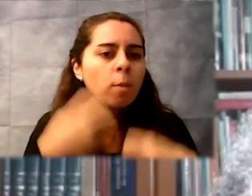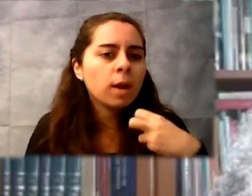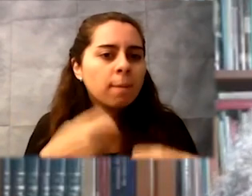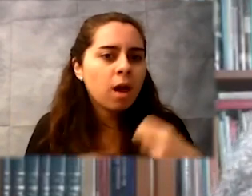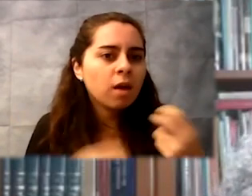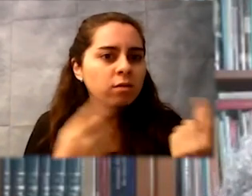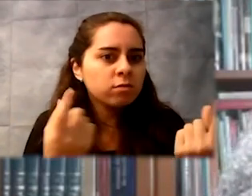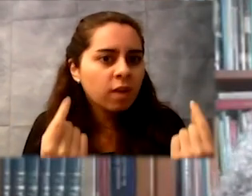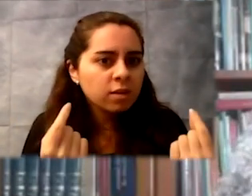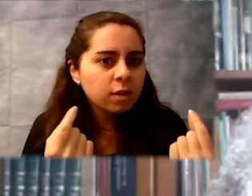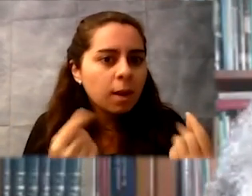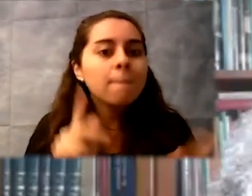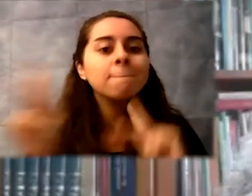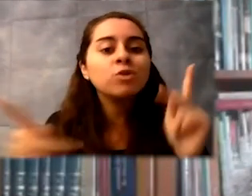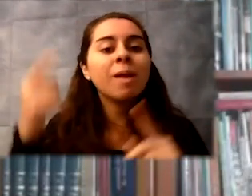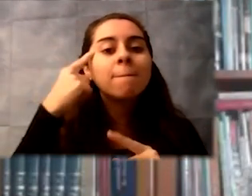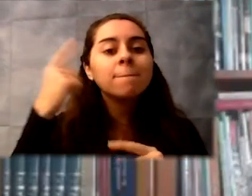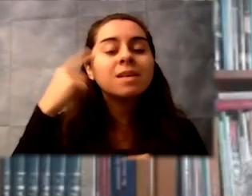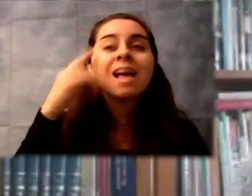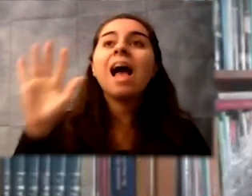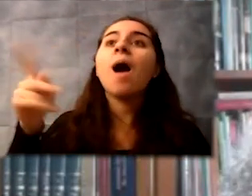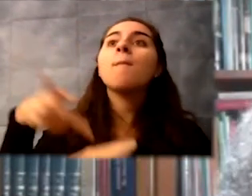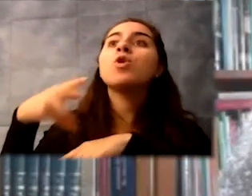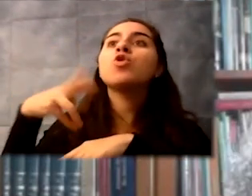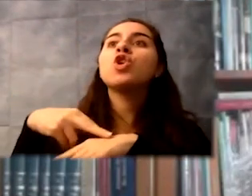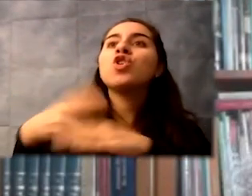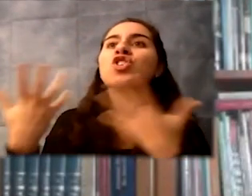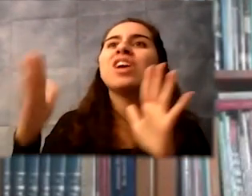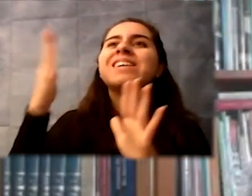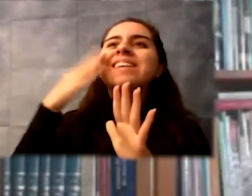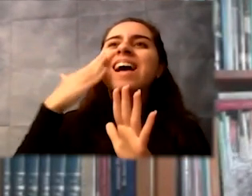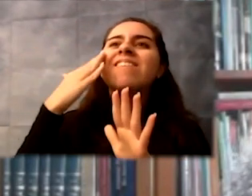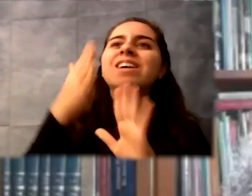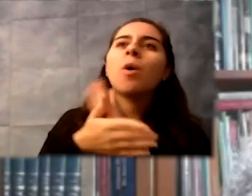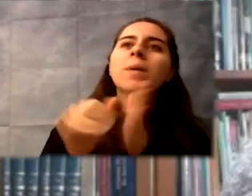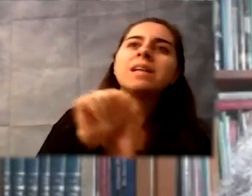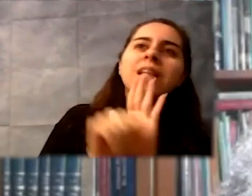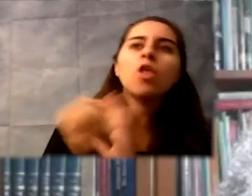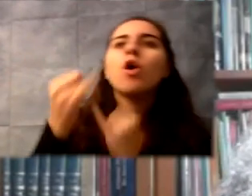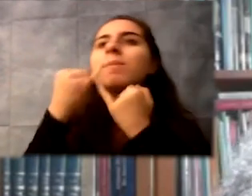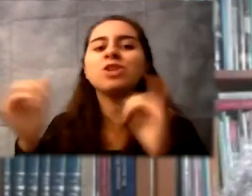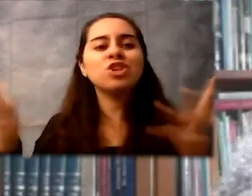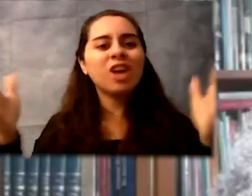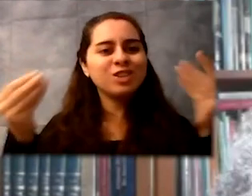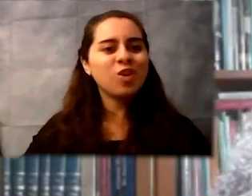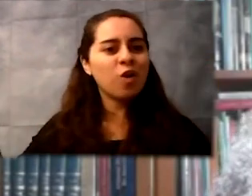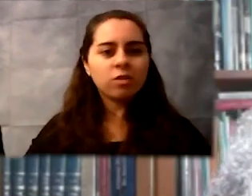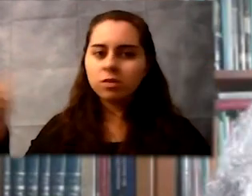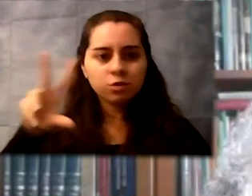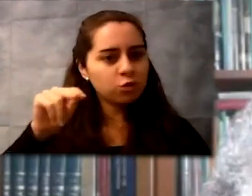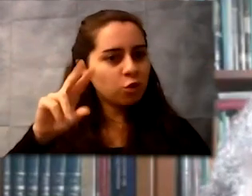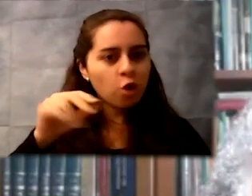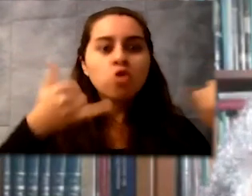la construcción del país que queremos. Desde entonces hasta ahora, mucha gente entendemos que el país que queremos